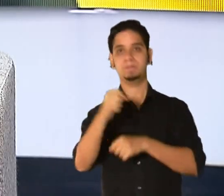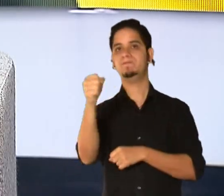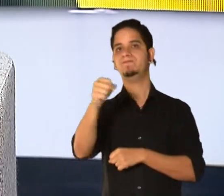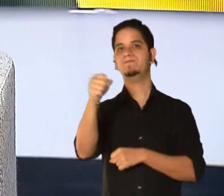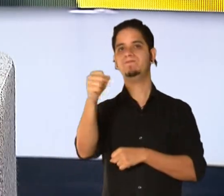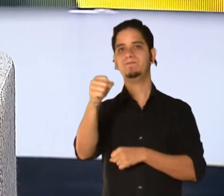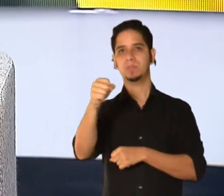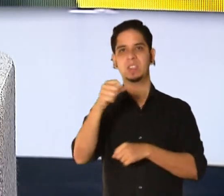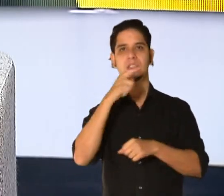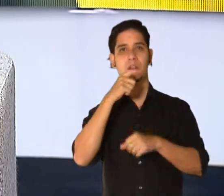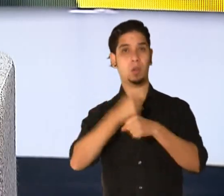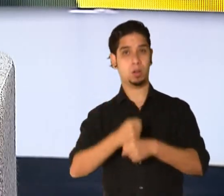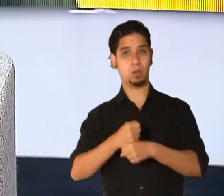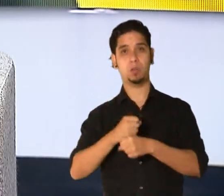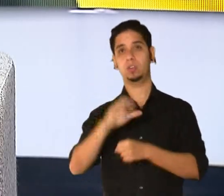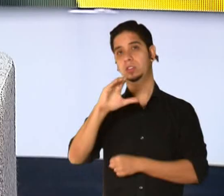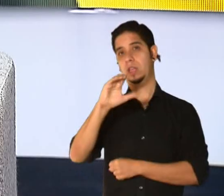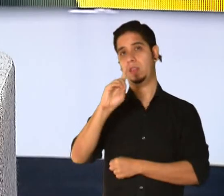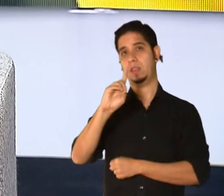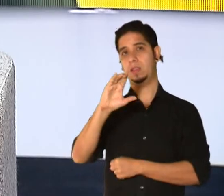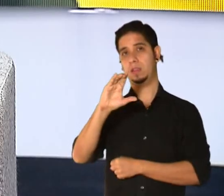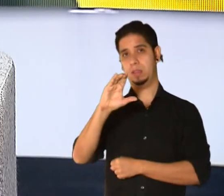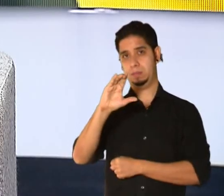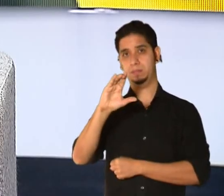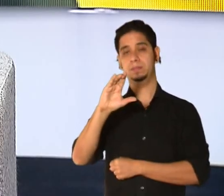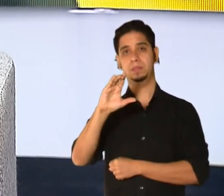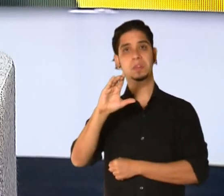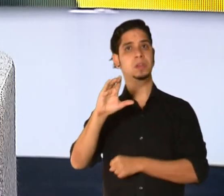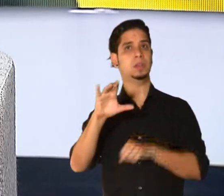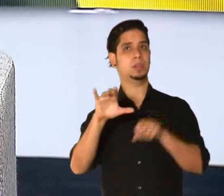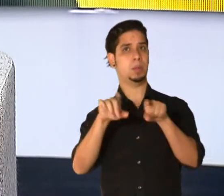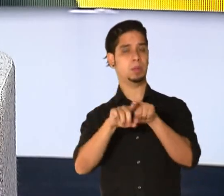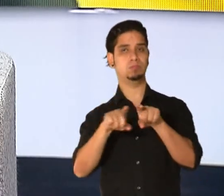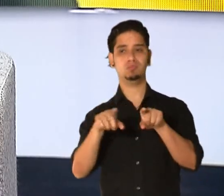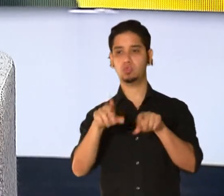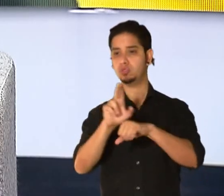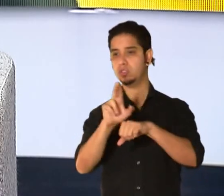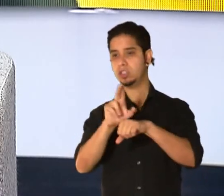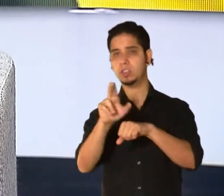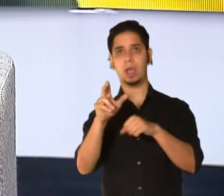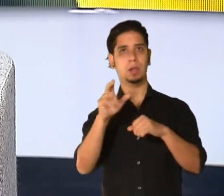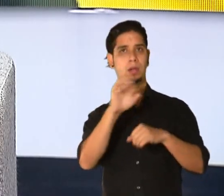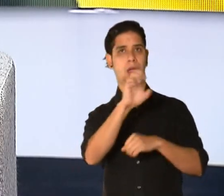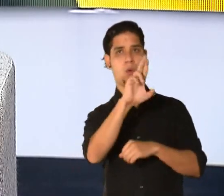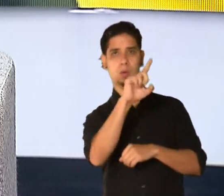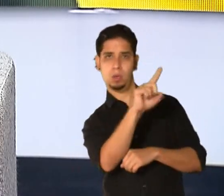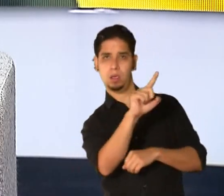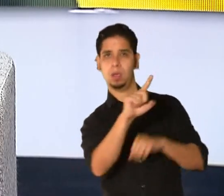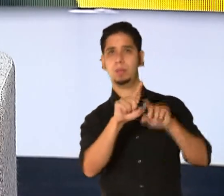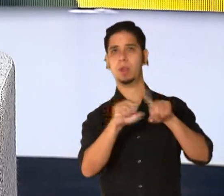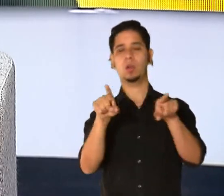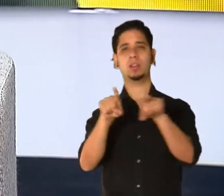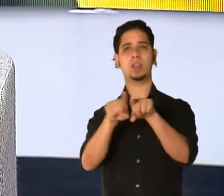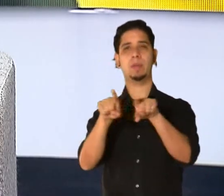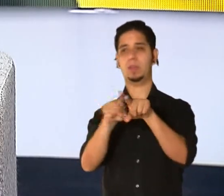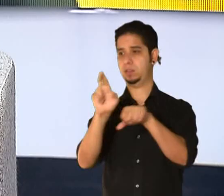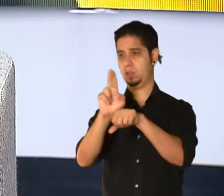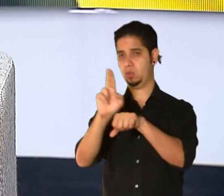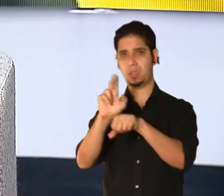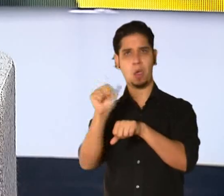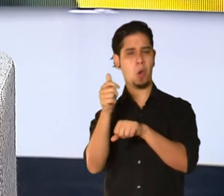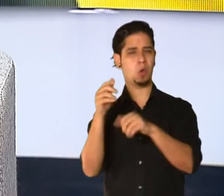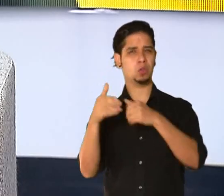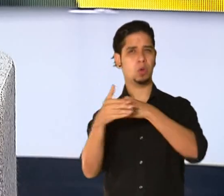desarrollado por el CDC y a pesar de que se utiliza mayormente en los Estados Unidos, también se ha utilizado en otros países